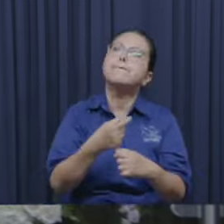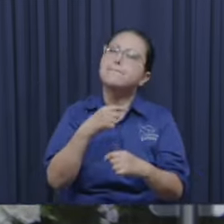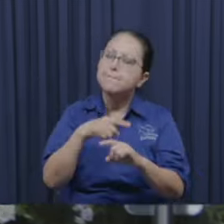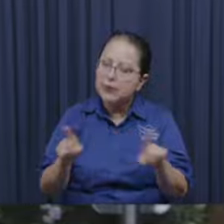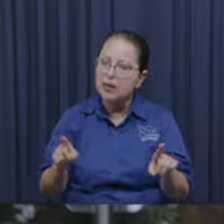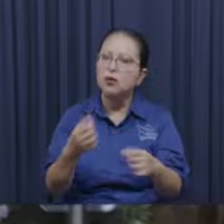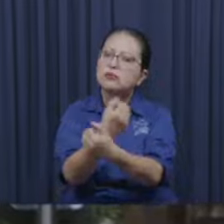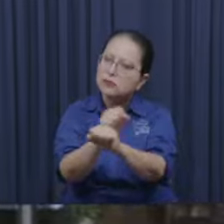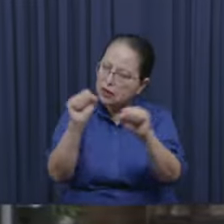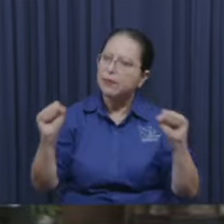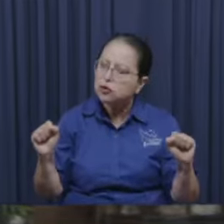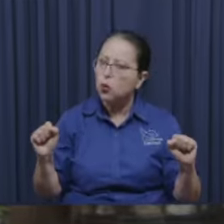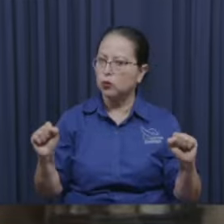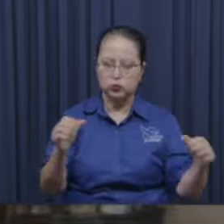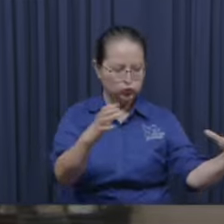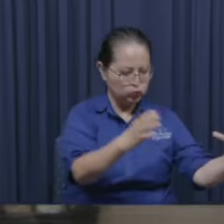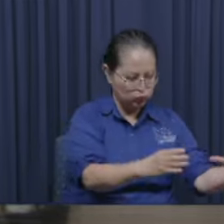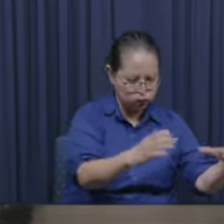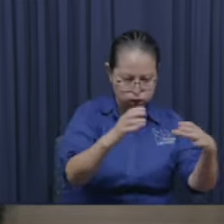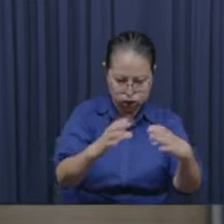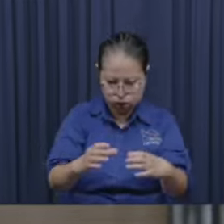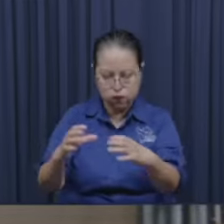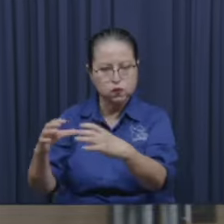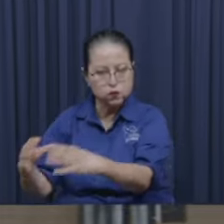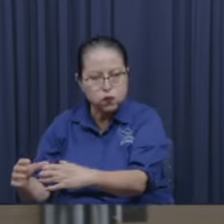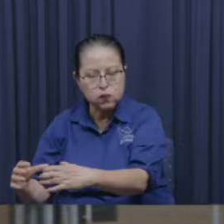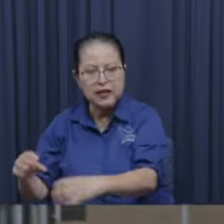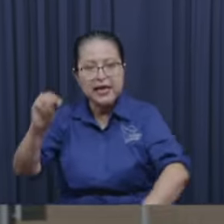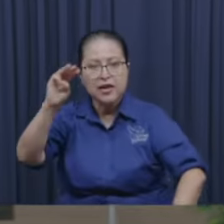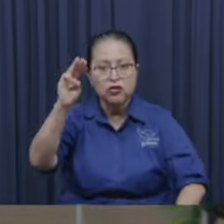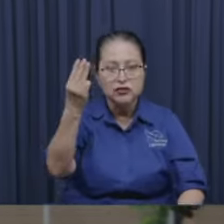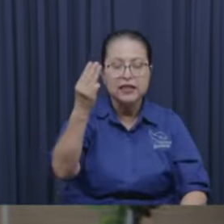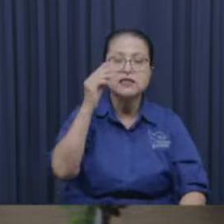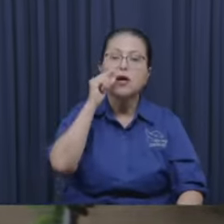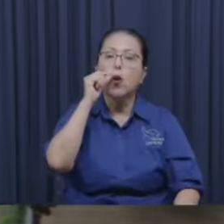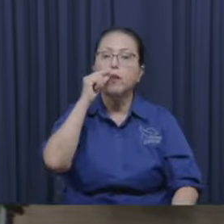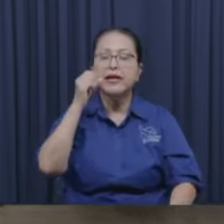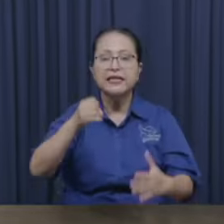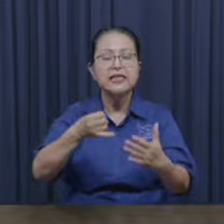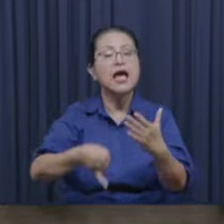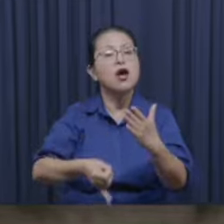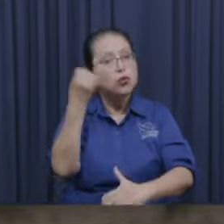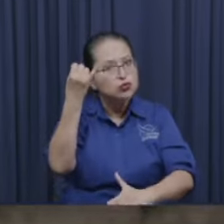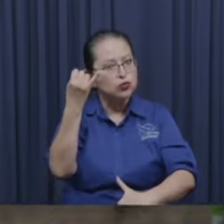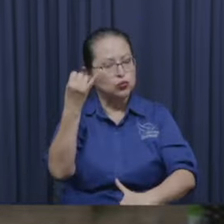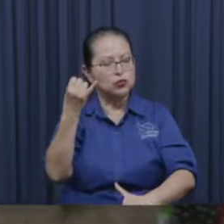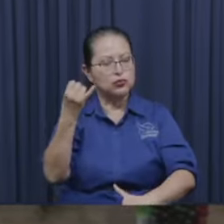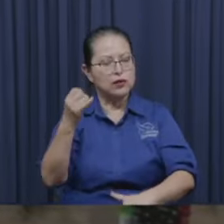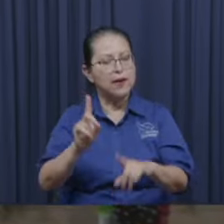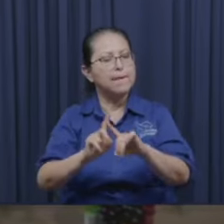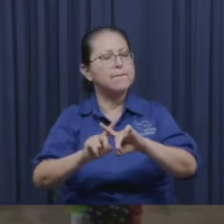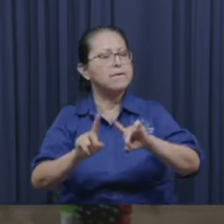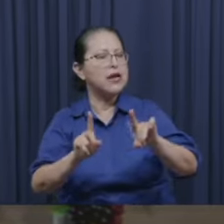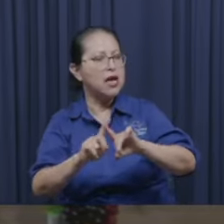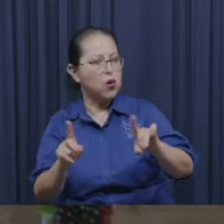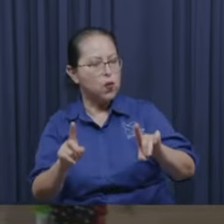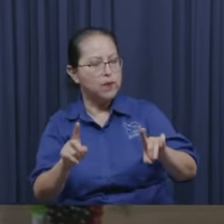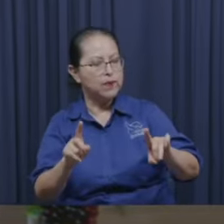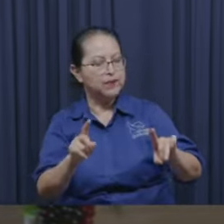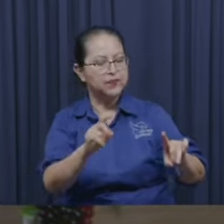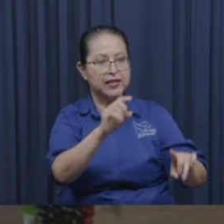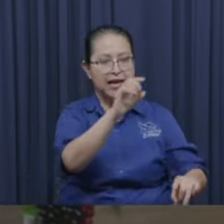diferencias porque los tres son llamados justos pero el plus que tiene